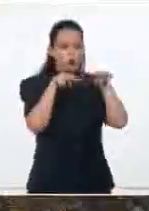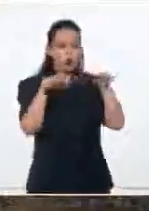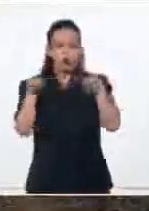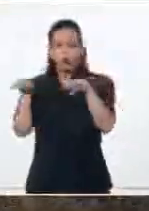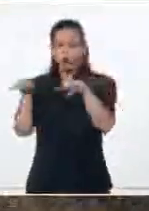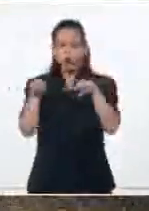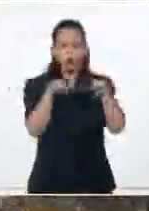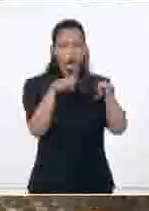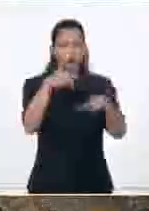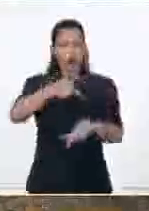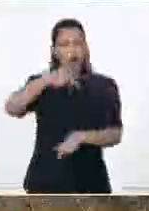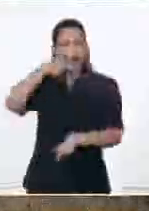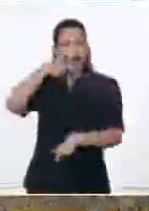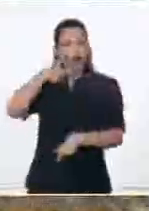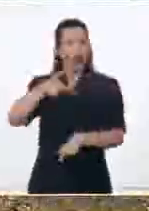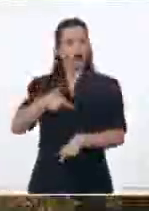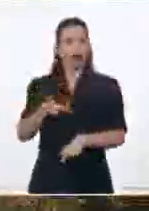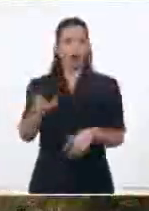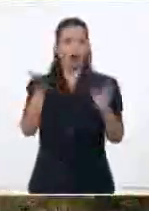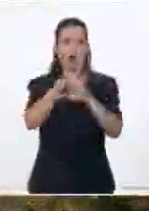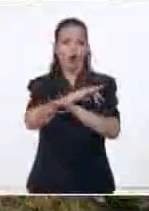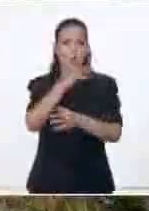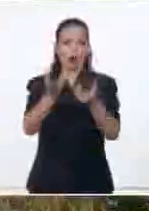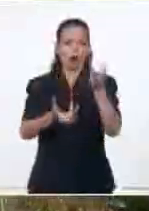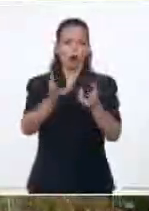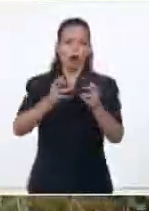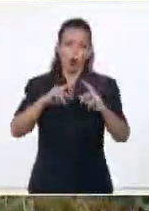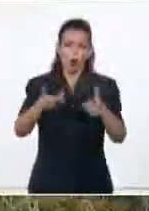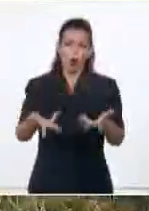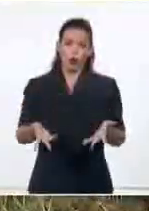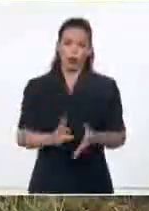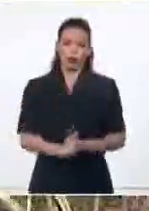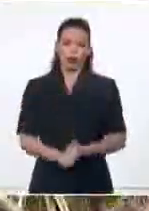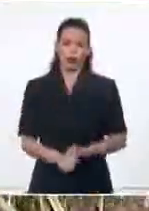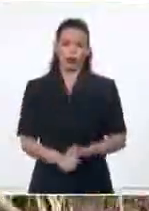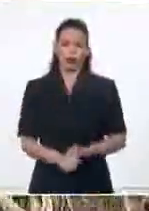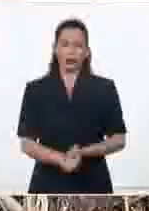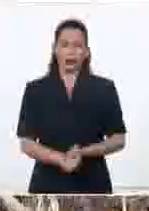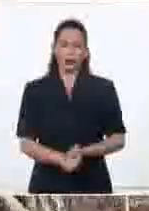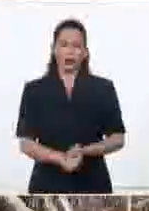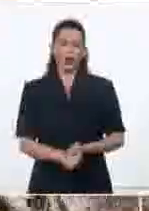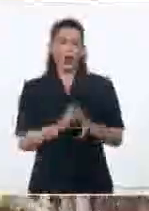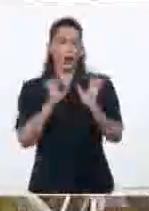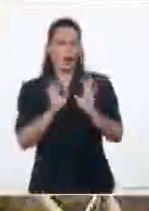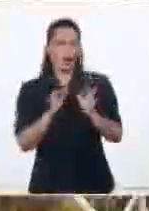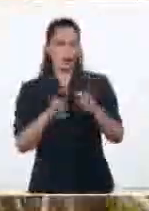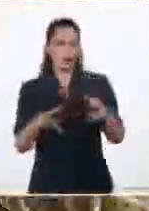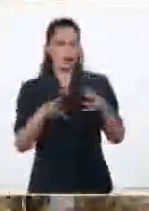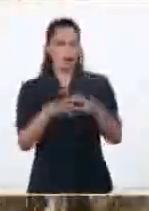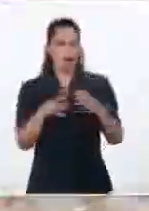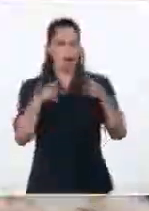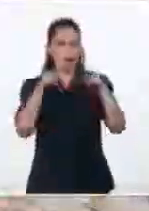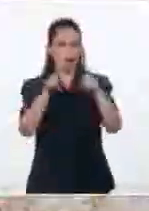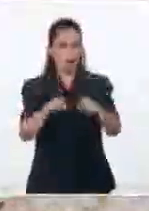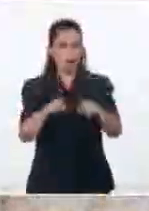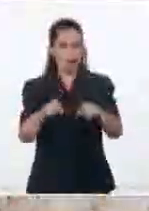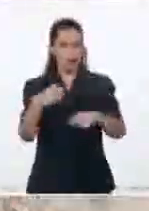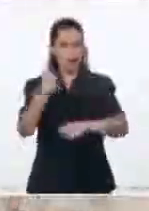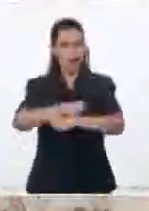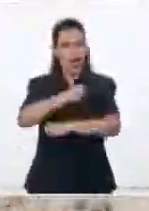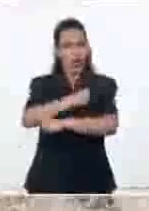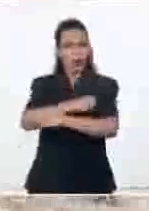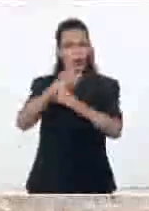áreas que, reitero, no hayan sido dañadas. Por eso también se ocupan las fuerzas en tener allí carros cisternas para